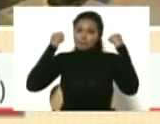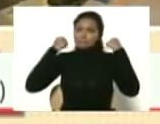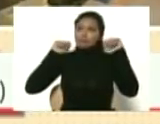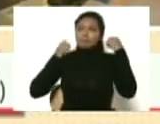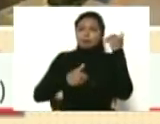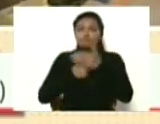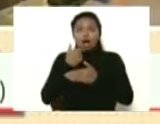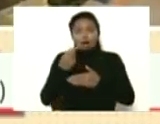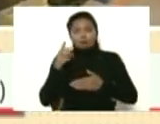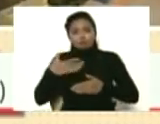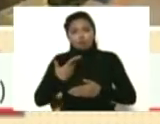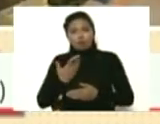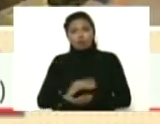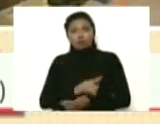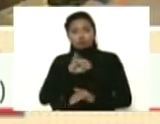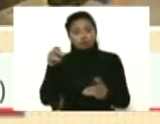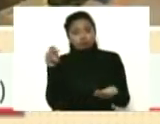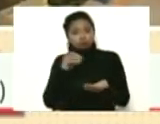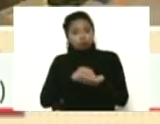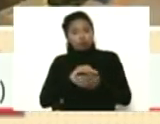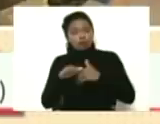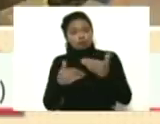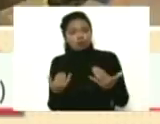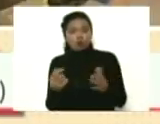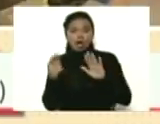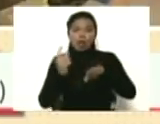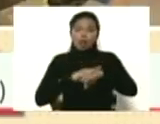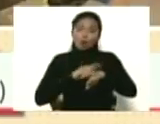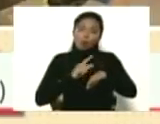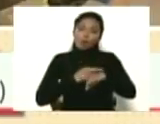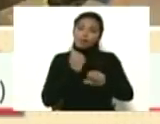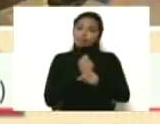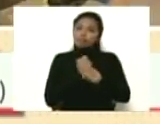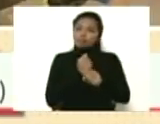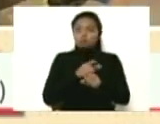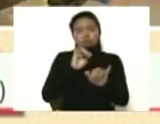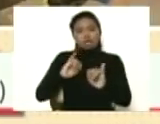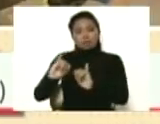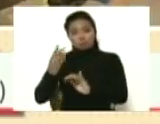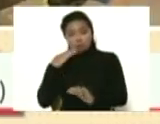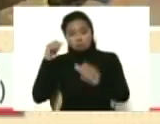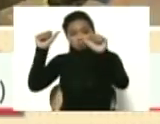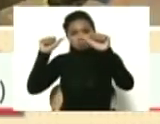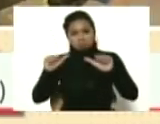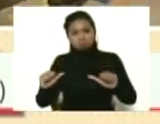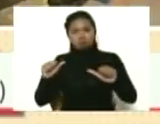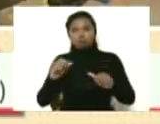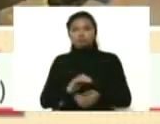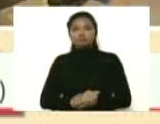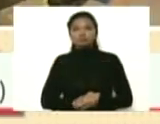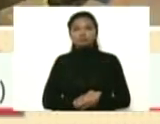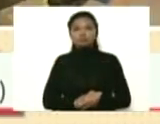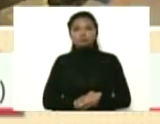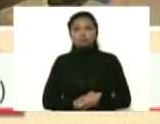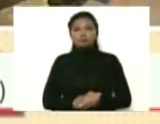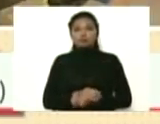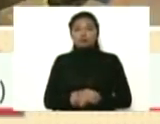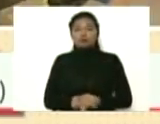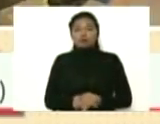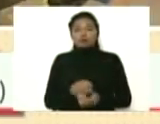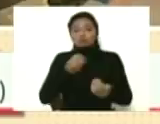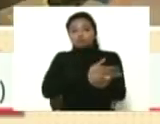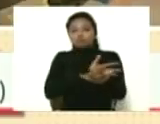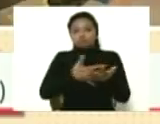vez más. Bueno, ustedes establecerán los horarios. Bueno, ¿cuántos miles de